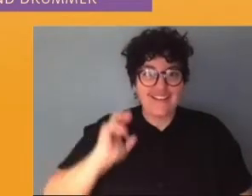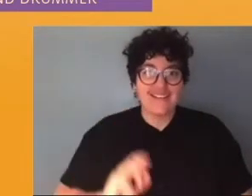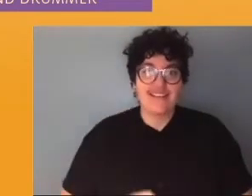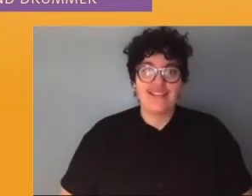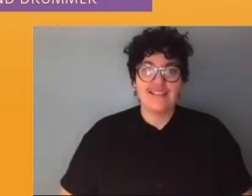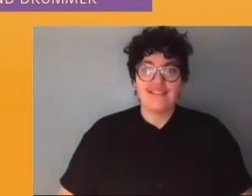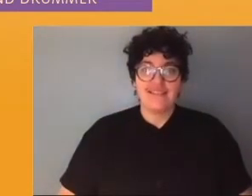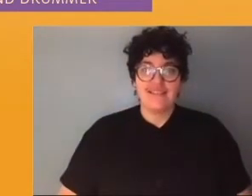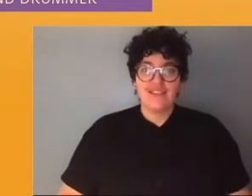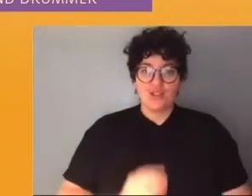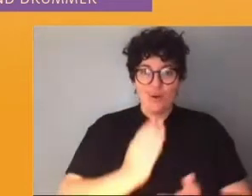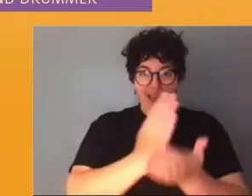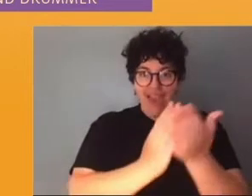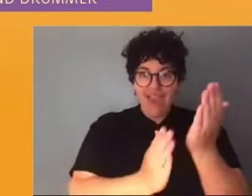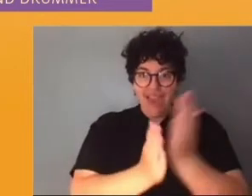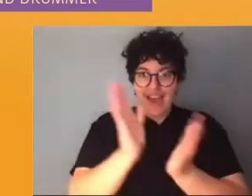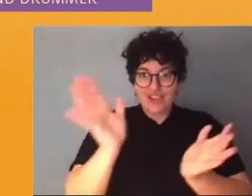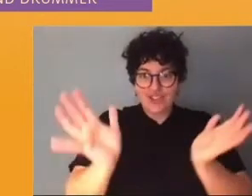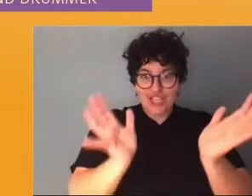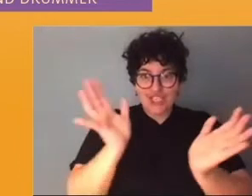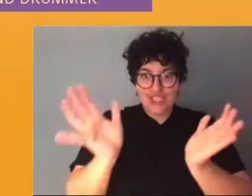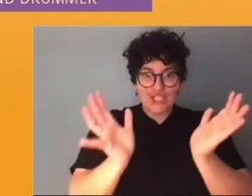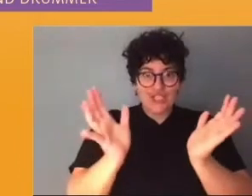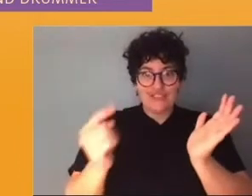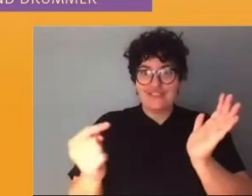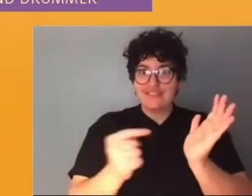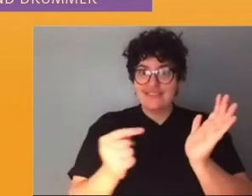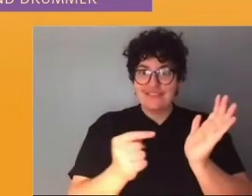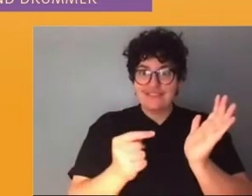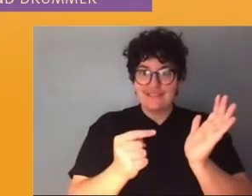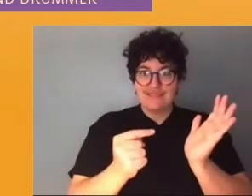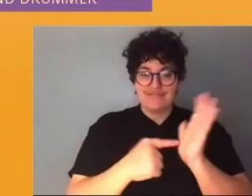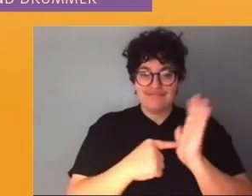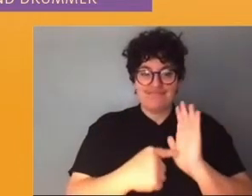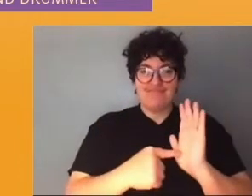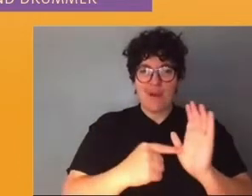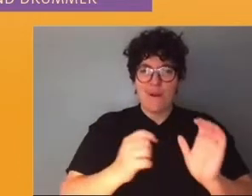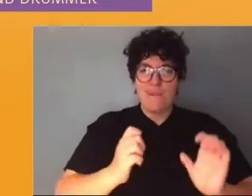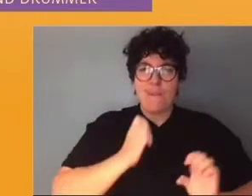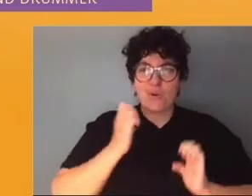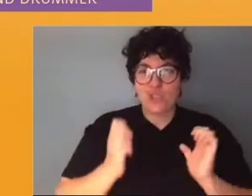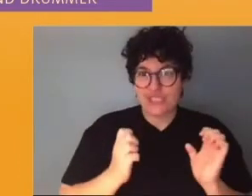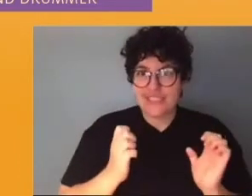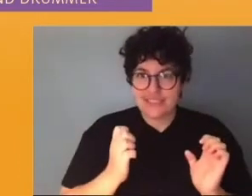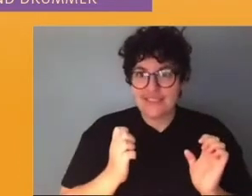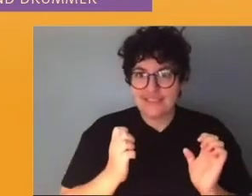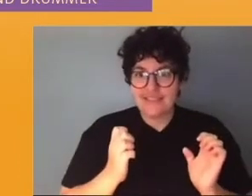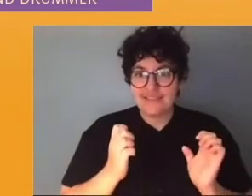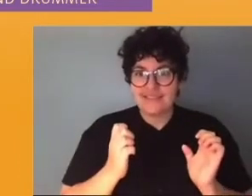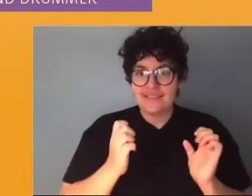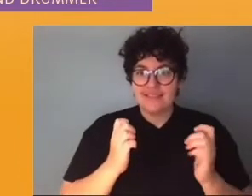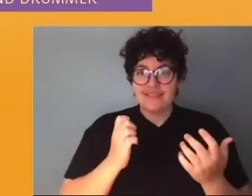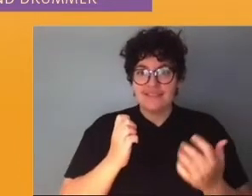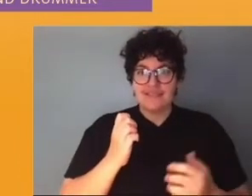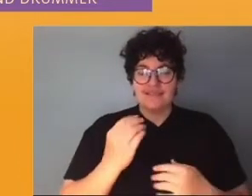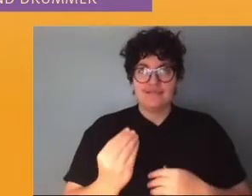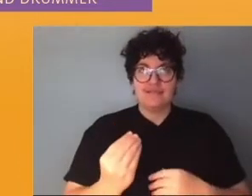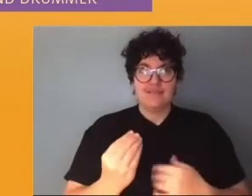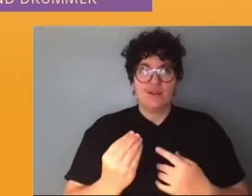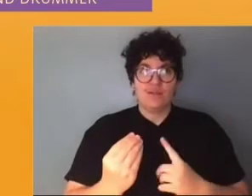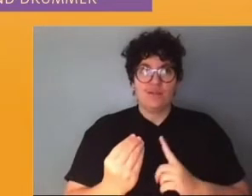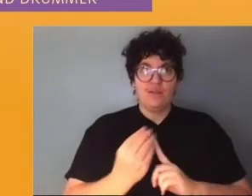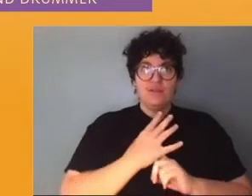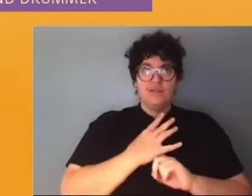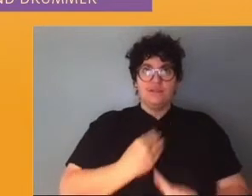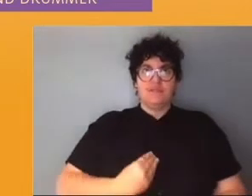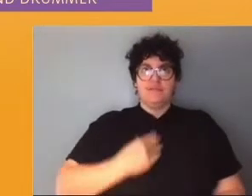varios tipos de distintos gestos de mano para transmitir emoción o para despertar emoción y lo que